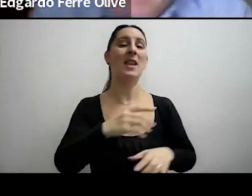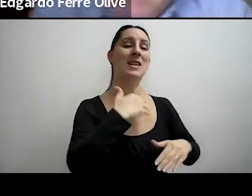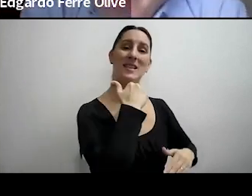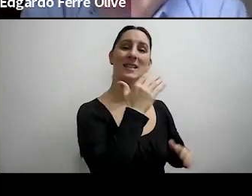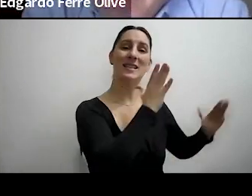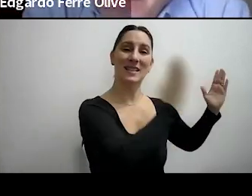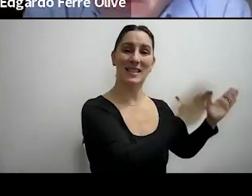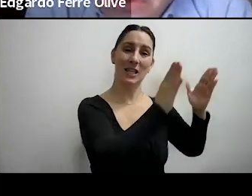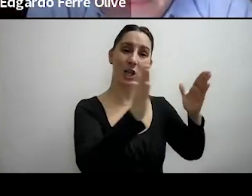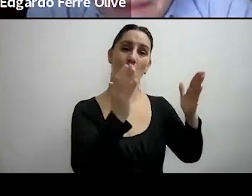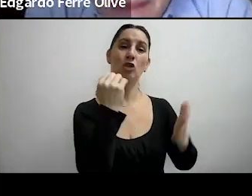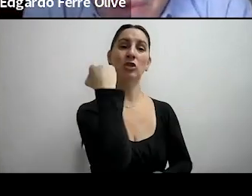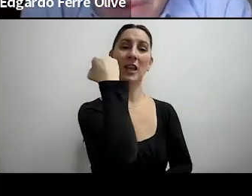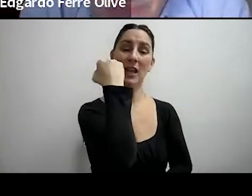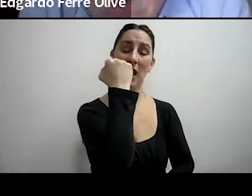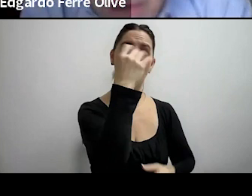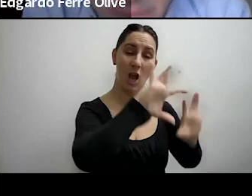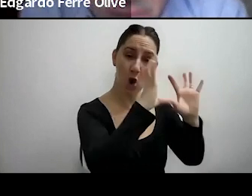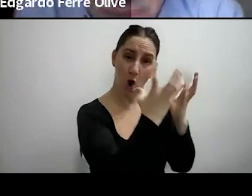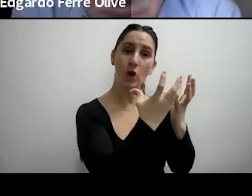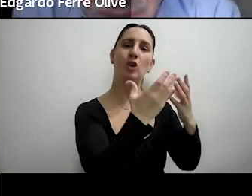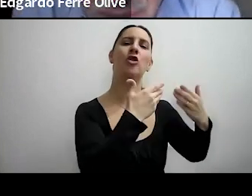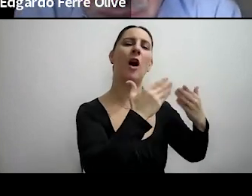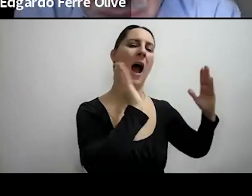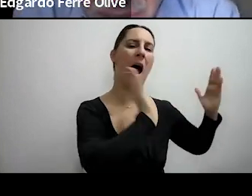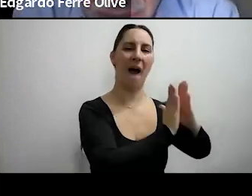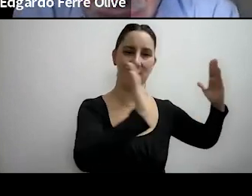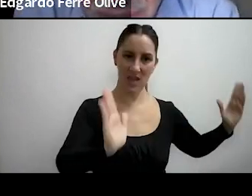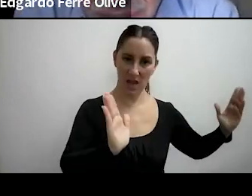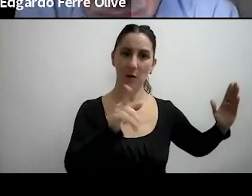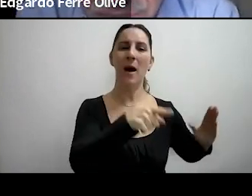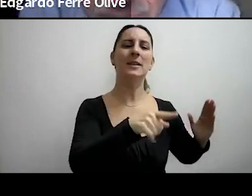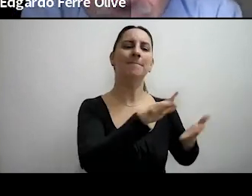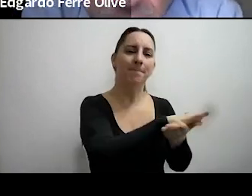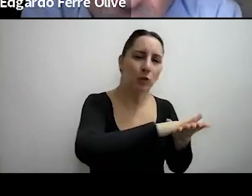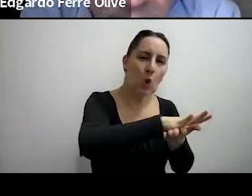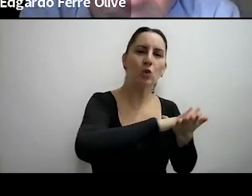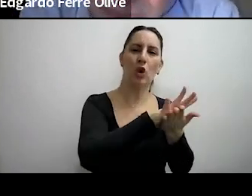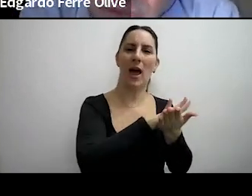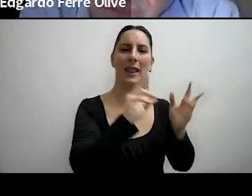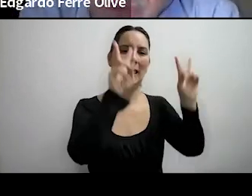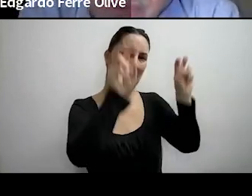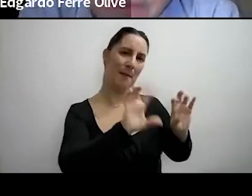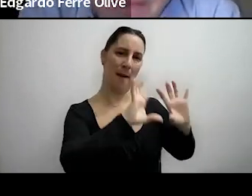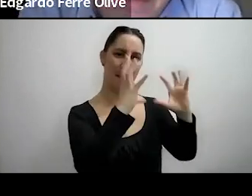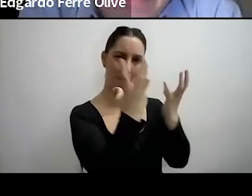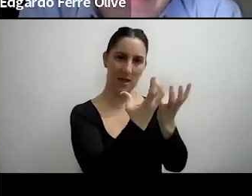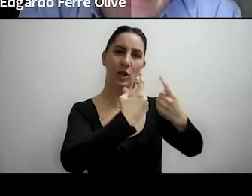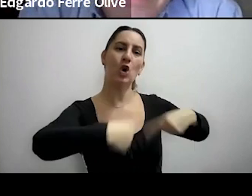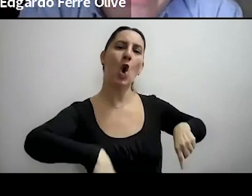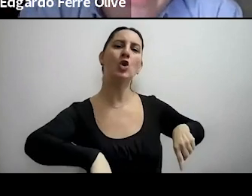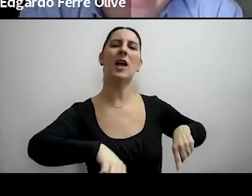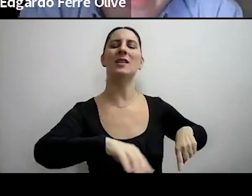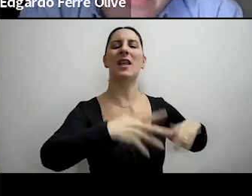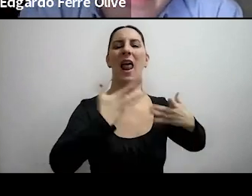nada ciclos de carácter abierto, que lo que tienen que buscar obviamente es el saneamiento ambiental, cubrir aspectos de biodiversidad